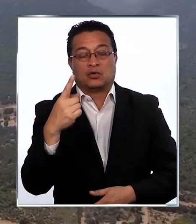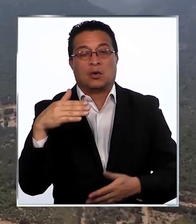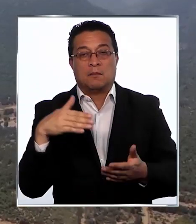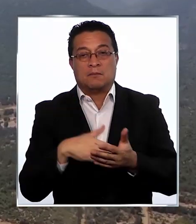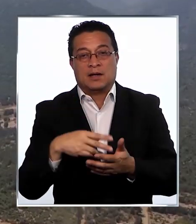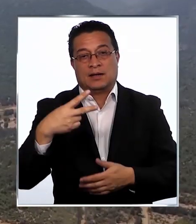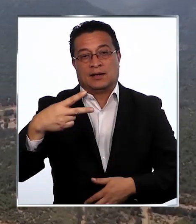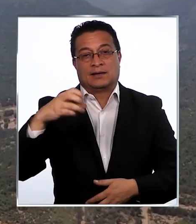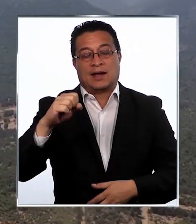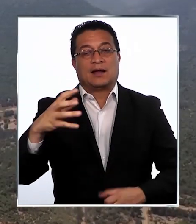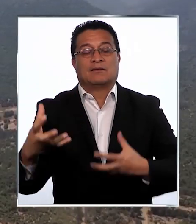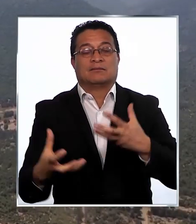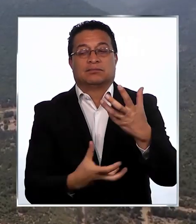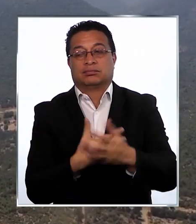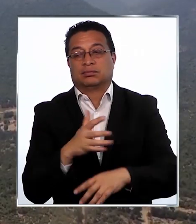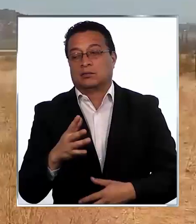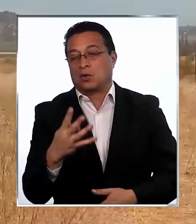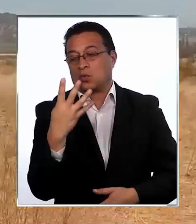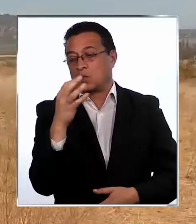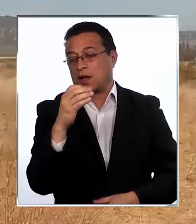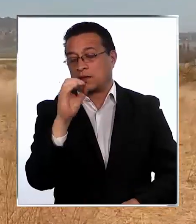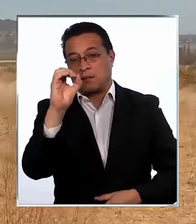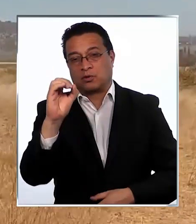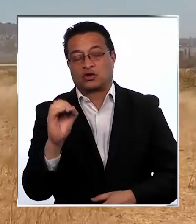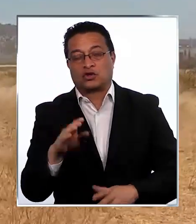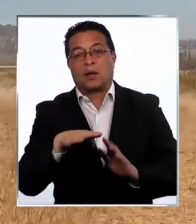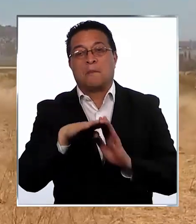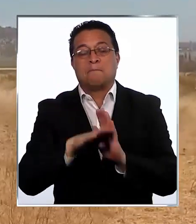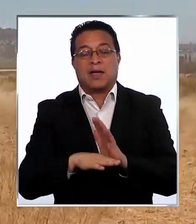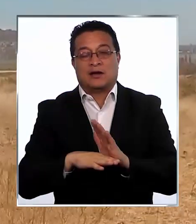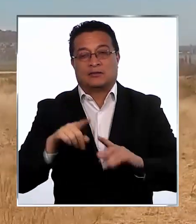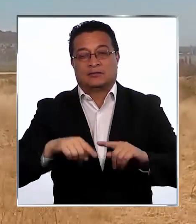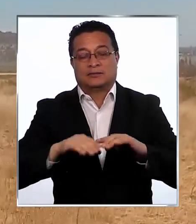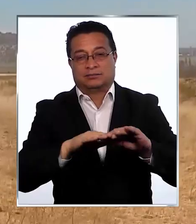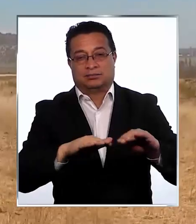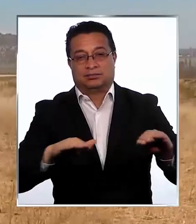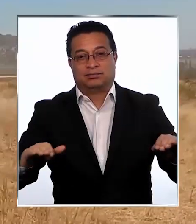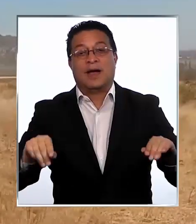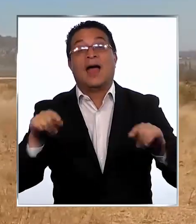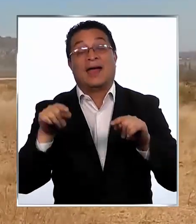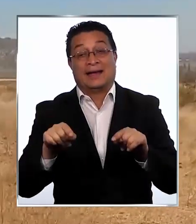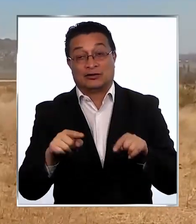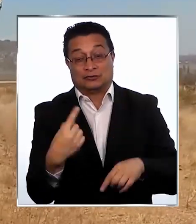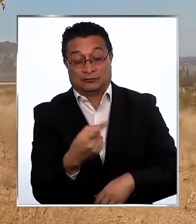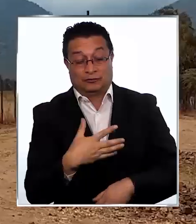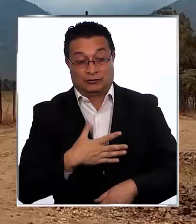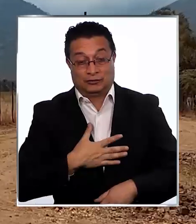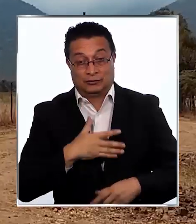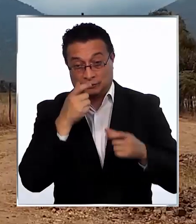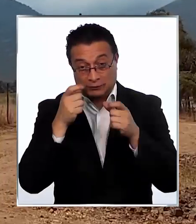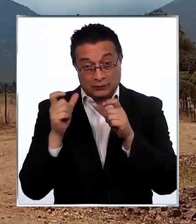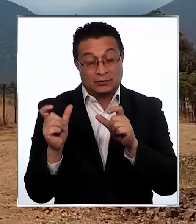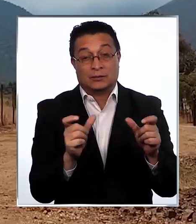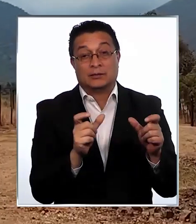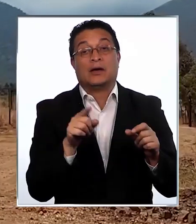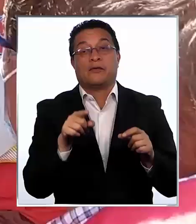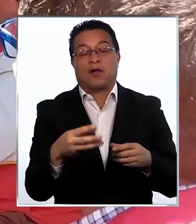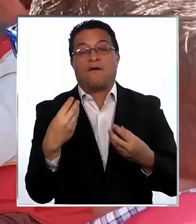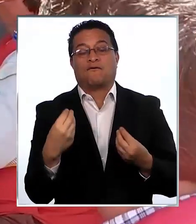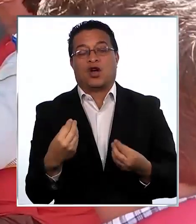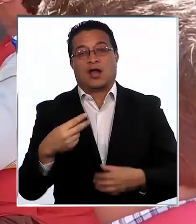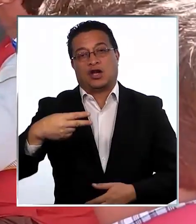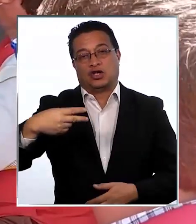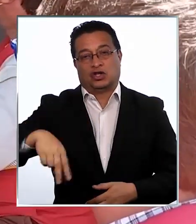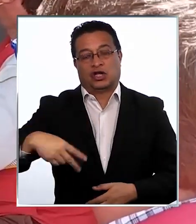21.000 hectáreas afectadas, lo que es cerca del 40% menos de superficie. Eso, para nosotros que estamos aquí monitoreando, es una